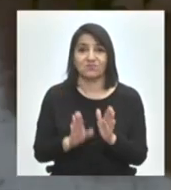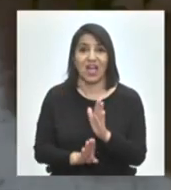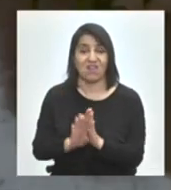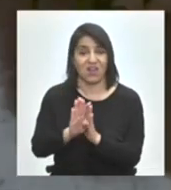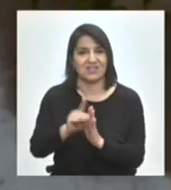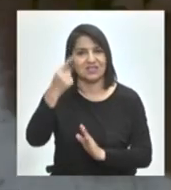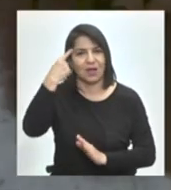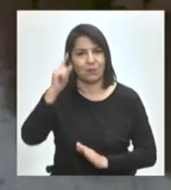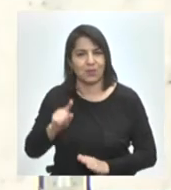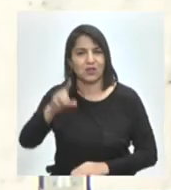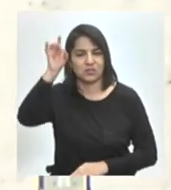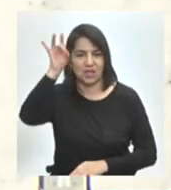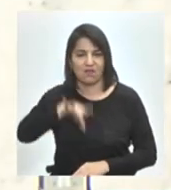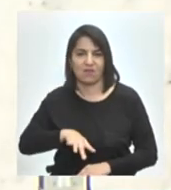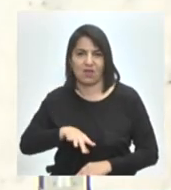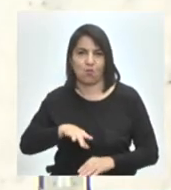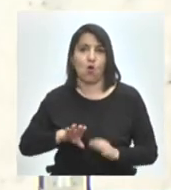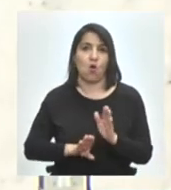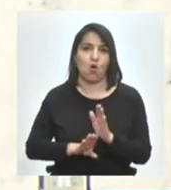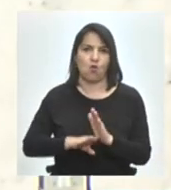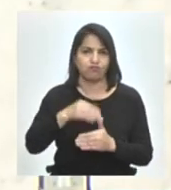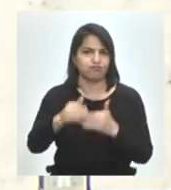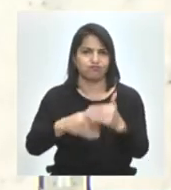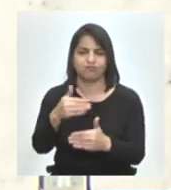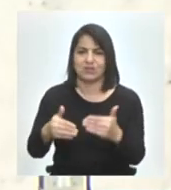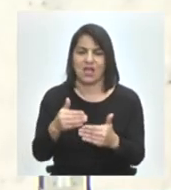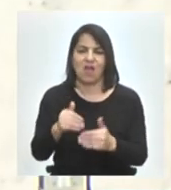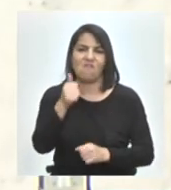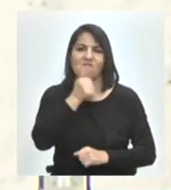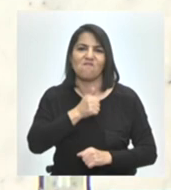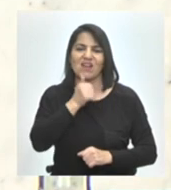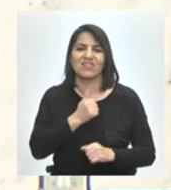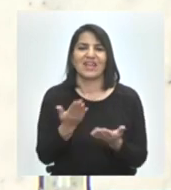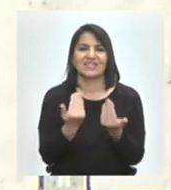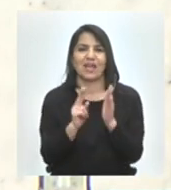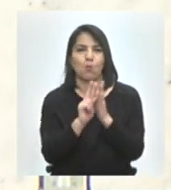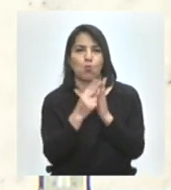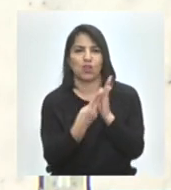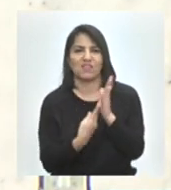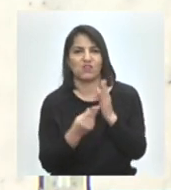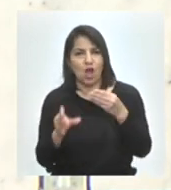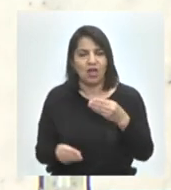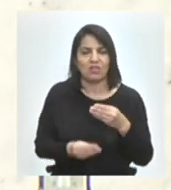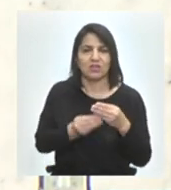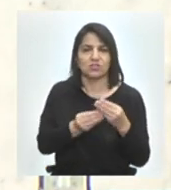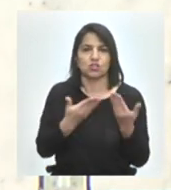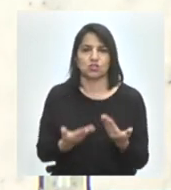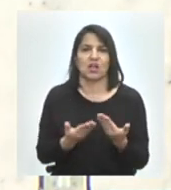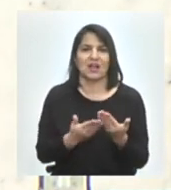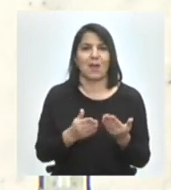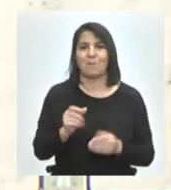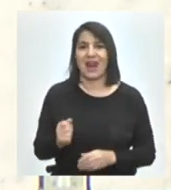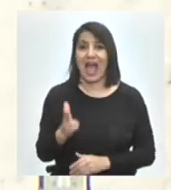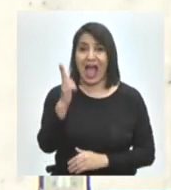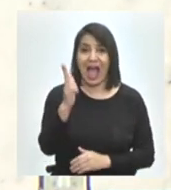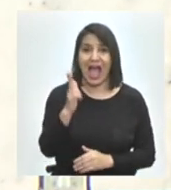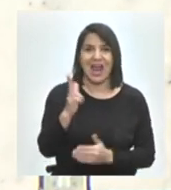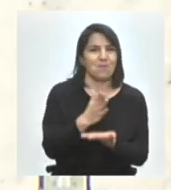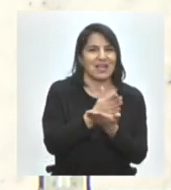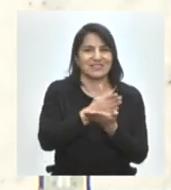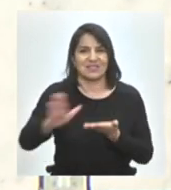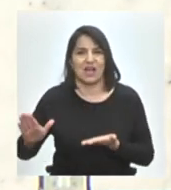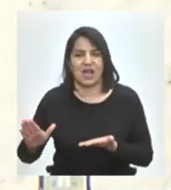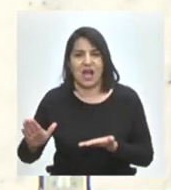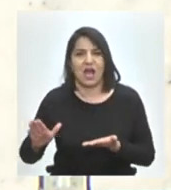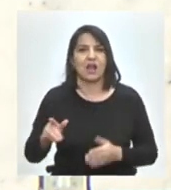este debate no ha concluido y que se requieren modificaciones adicionales para quitar de una vez por todas las armas de las manos de